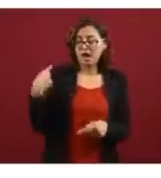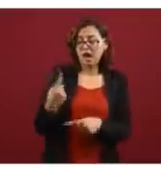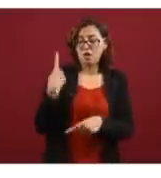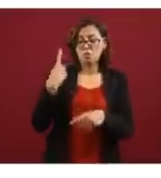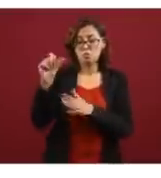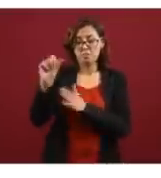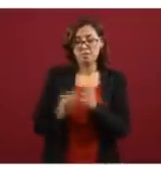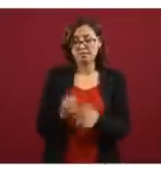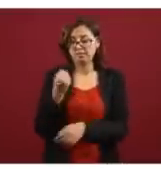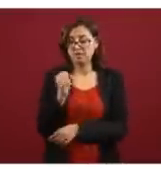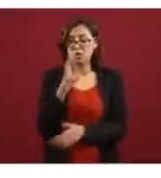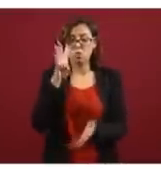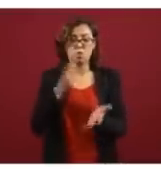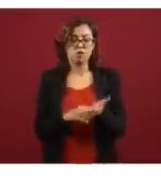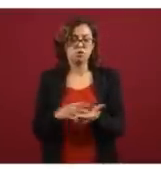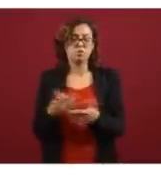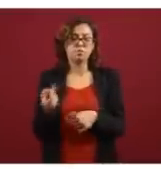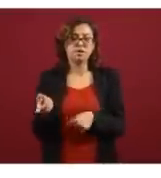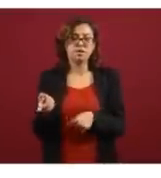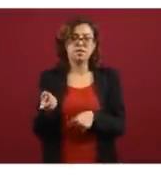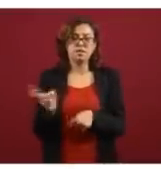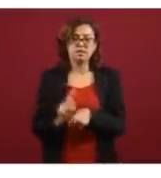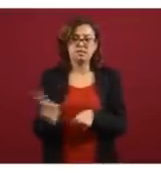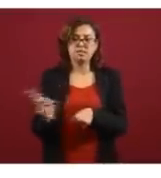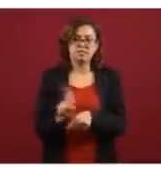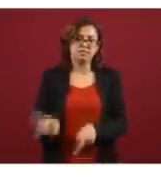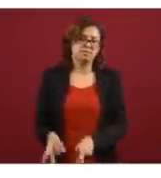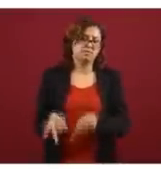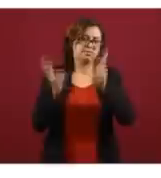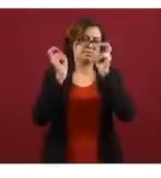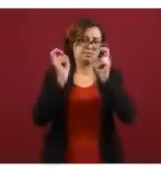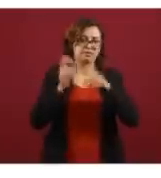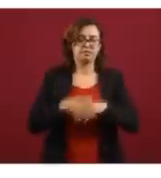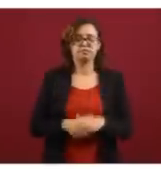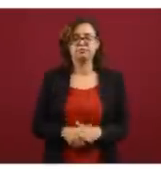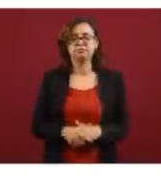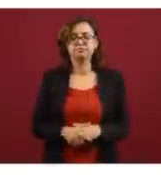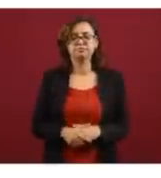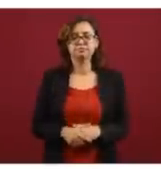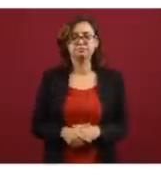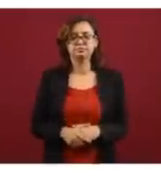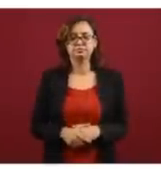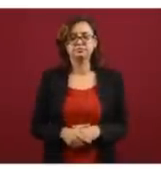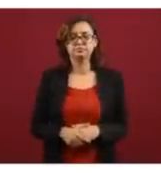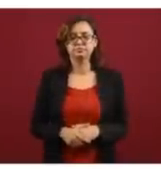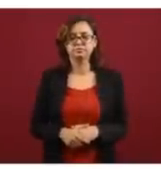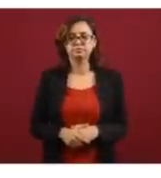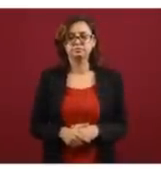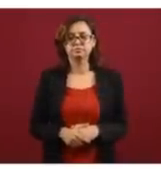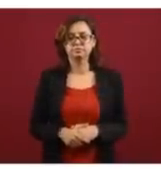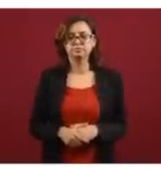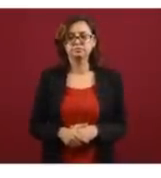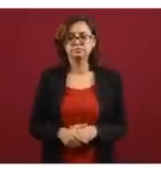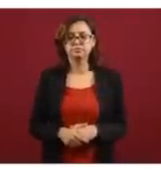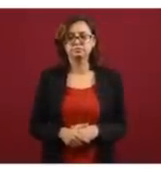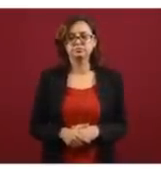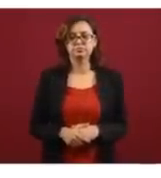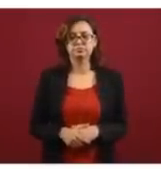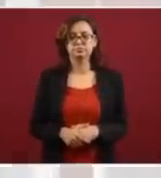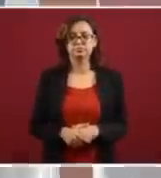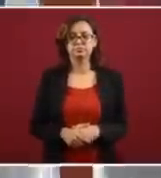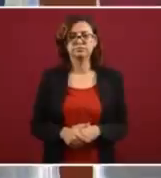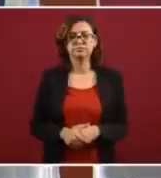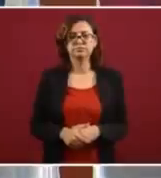con 4.000 barriles diarios de combustible que se están siendo